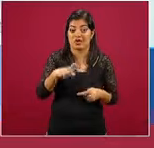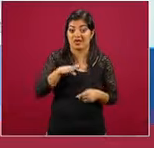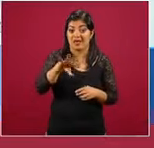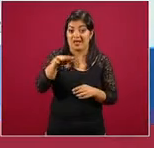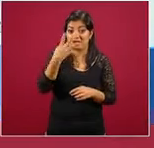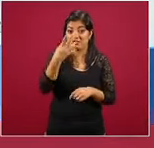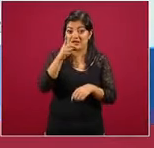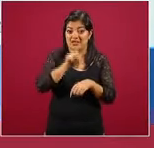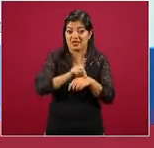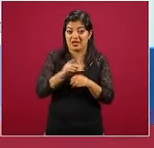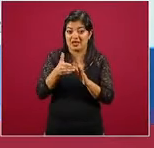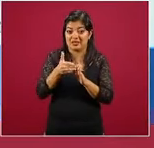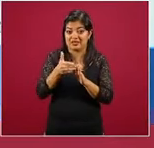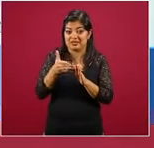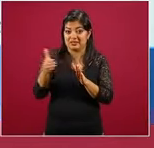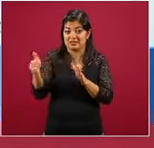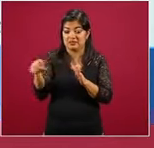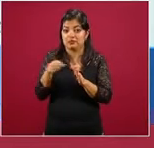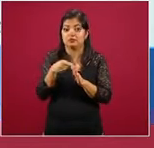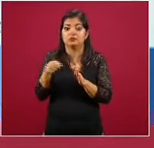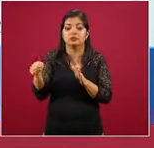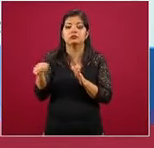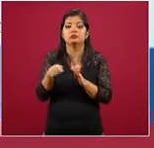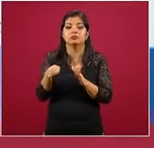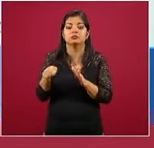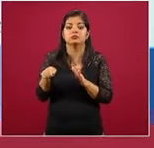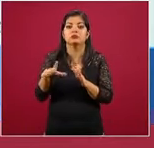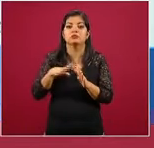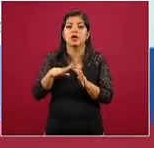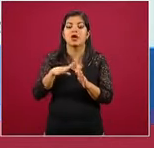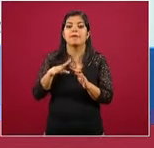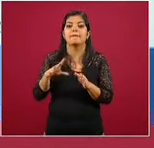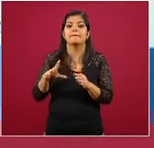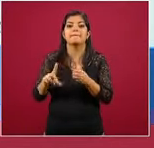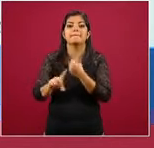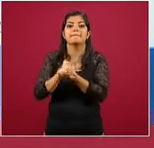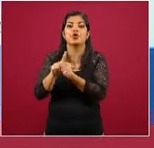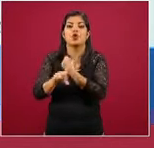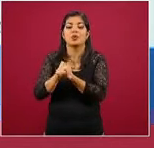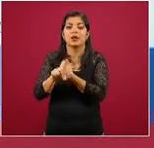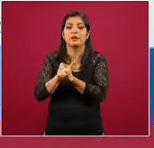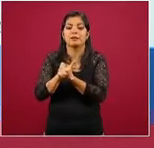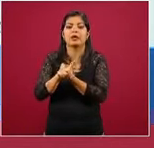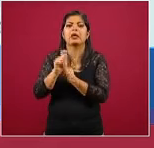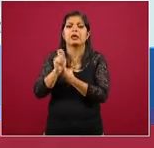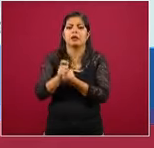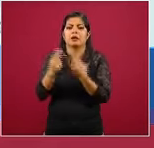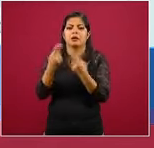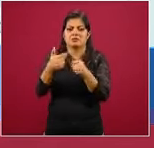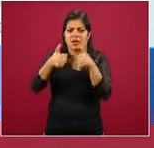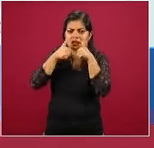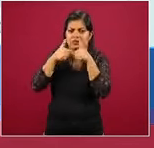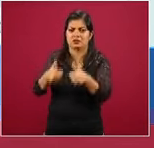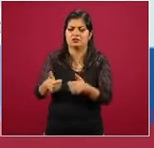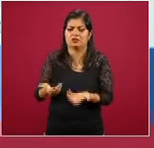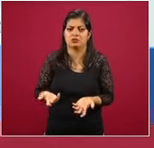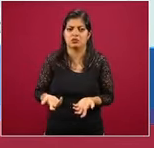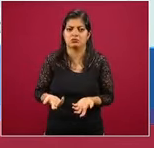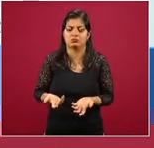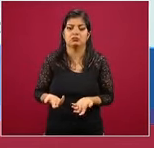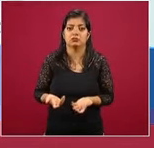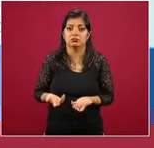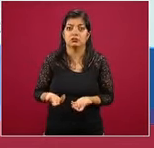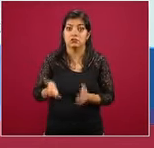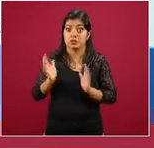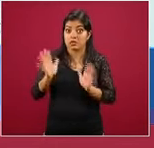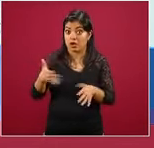quienes se enfermaron en los últimos 14 días, tienen un problema que necesita atención. Por supuesto, hecha la